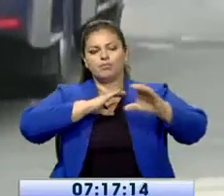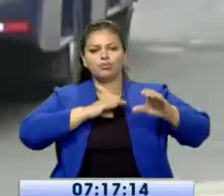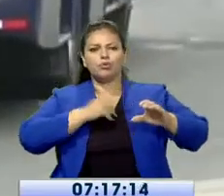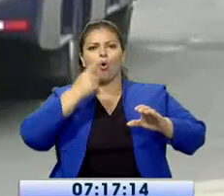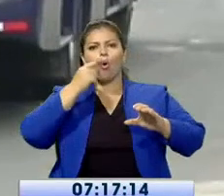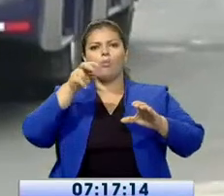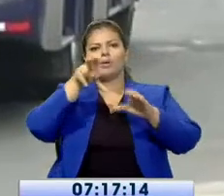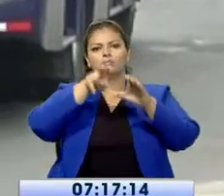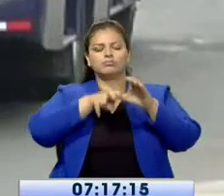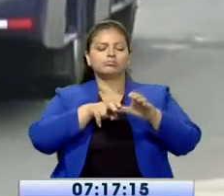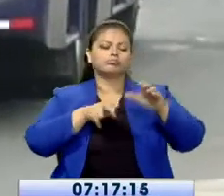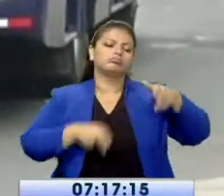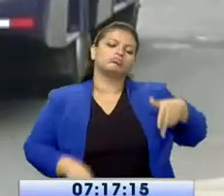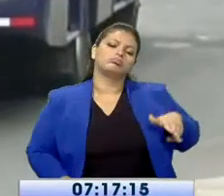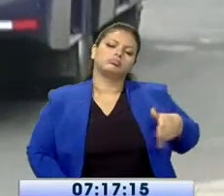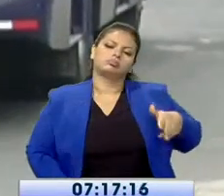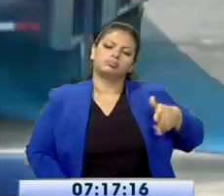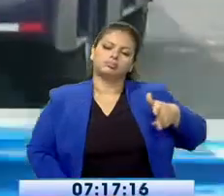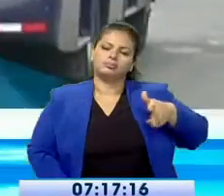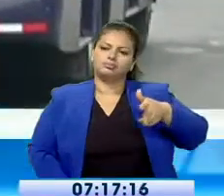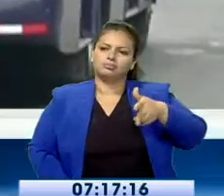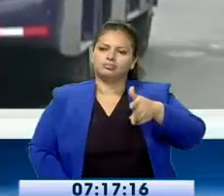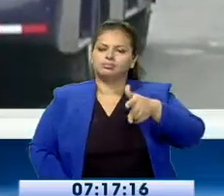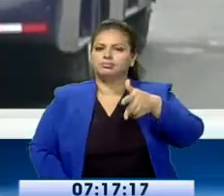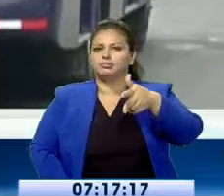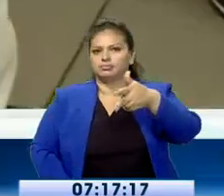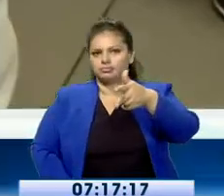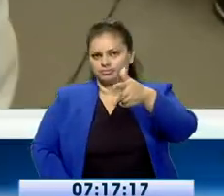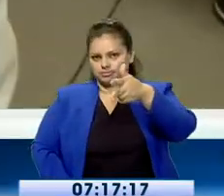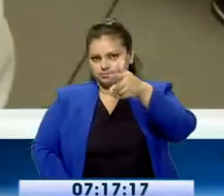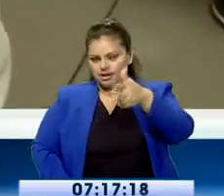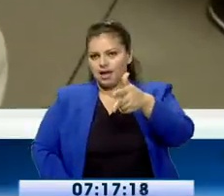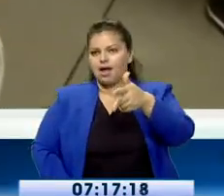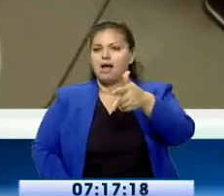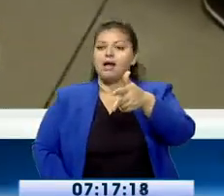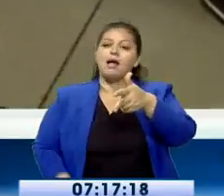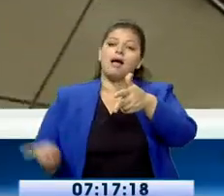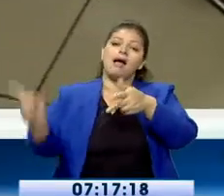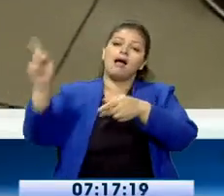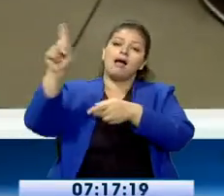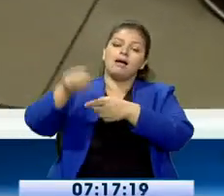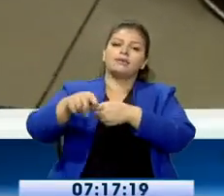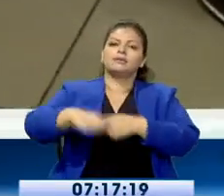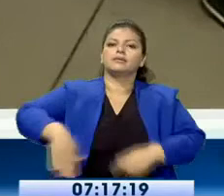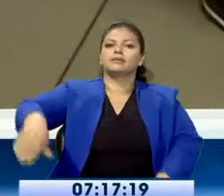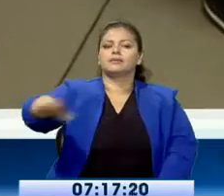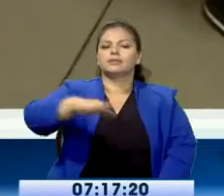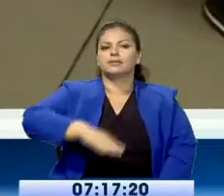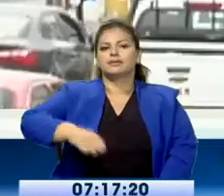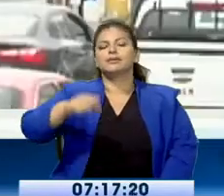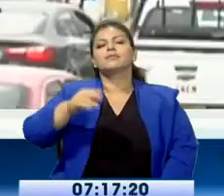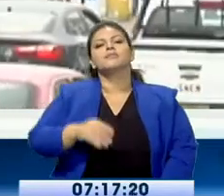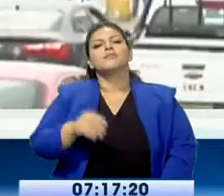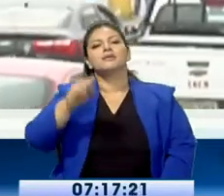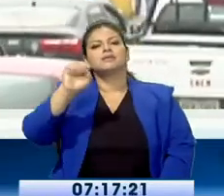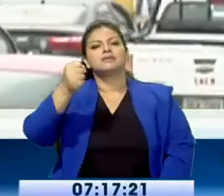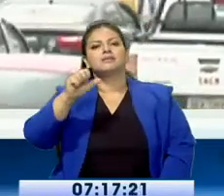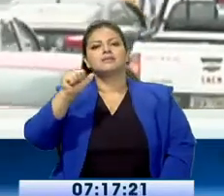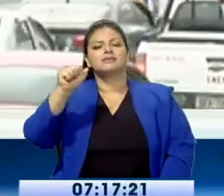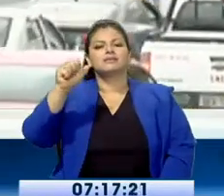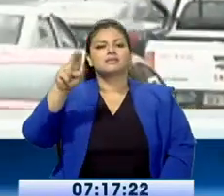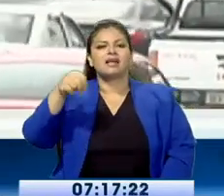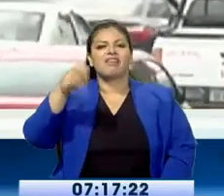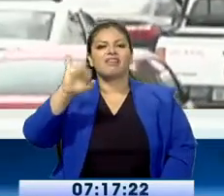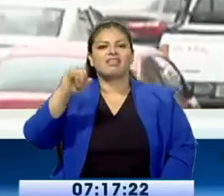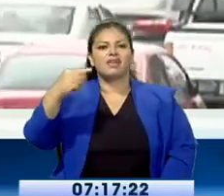se subieron dos personas en actitud sospechosa. Se ubicaron en el último asiento a la espera del primer pasajero que